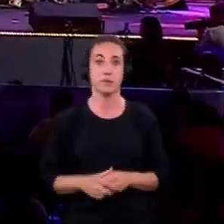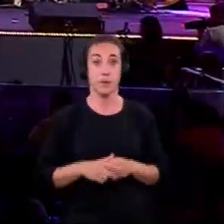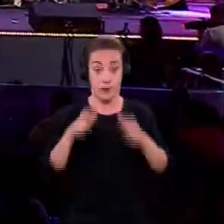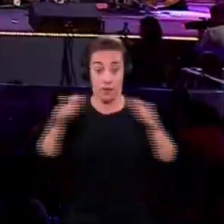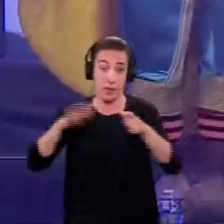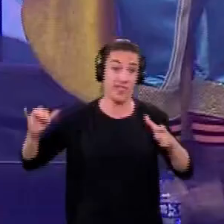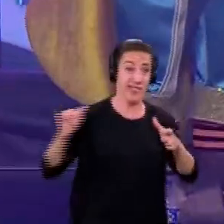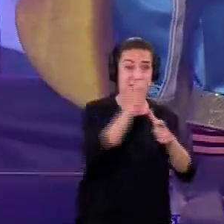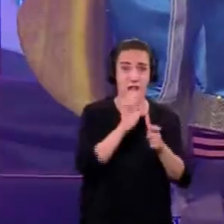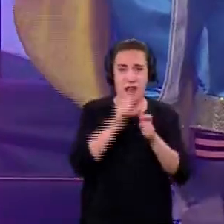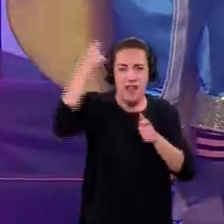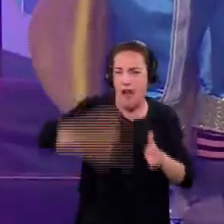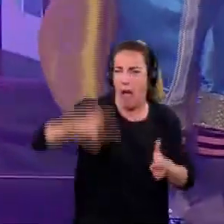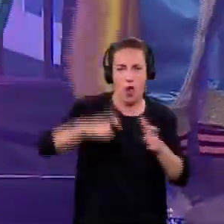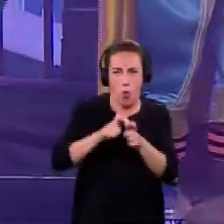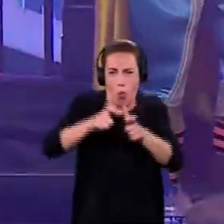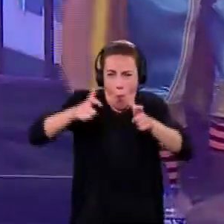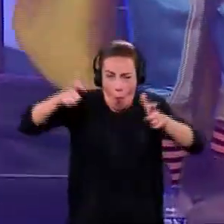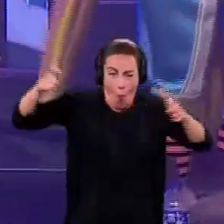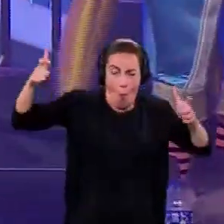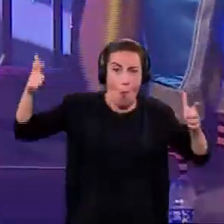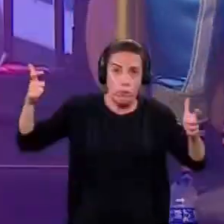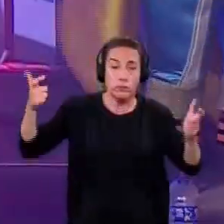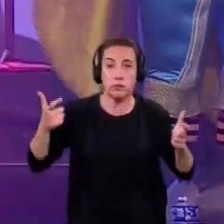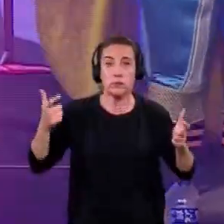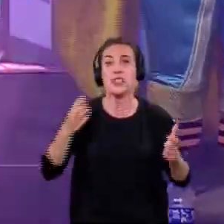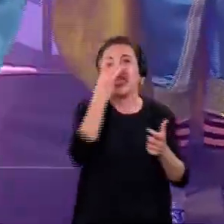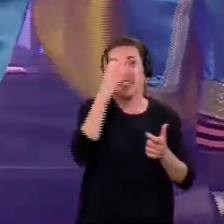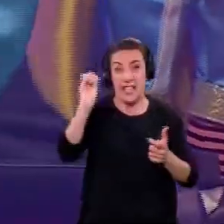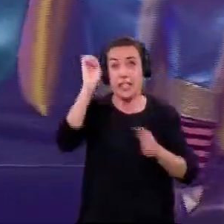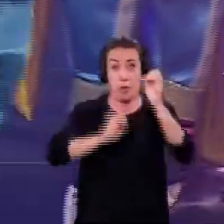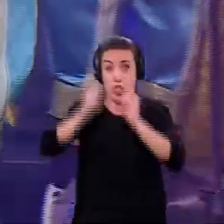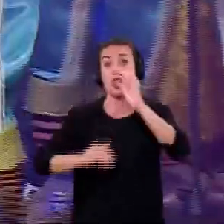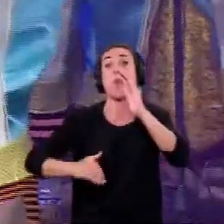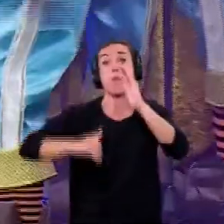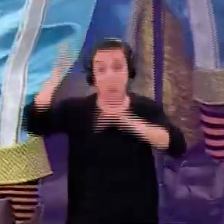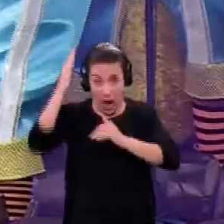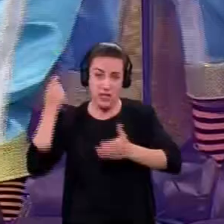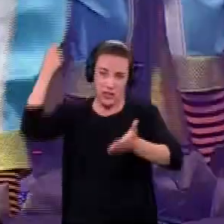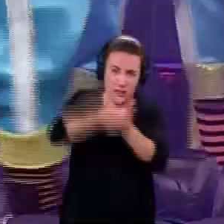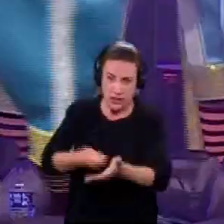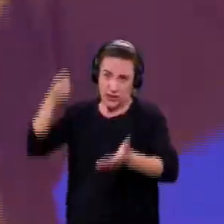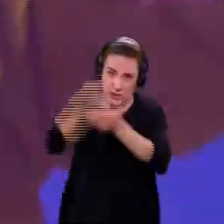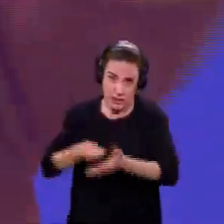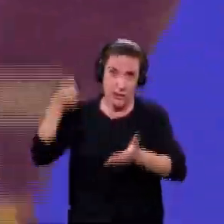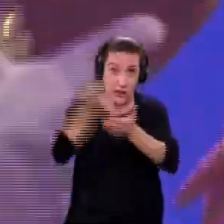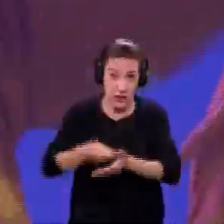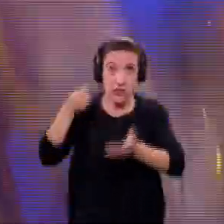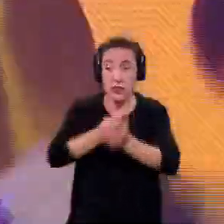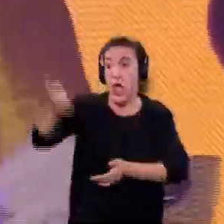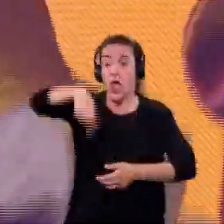Aerolínea, los billetes han inflado, es un 30% lo que nos está costando. Ellos